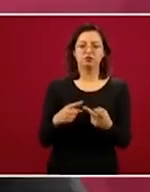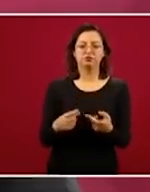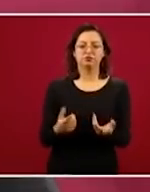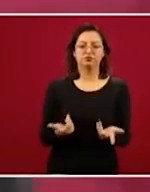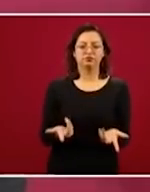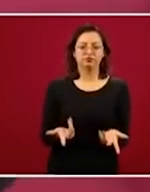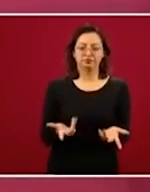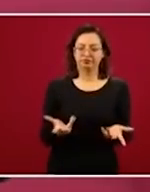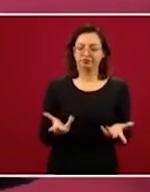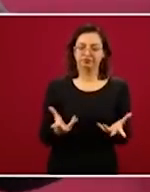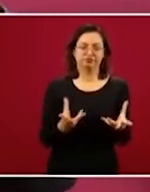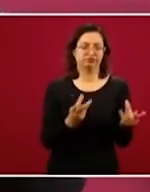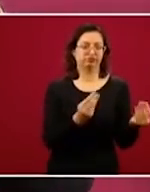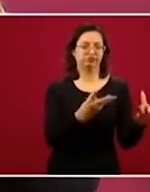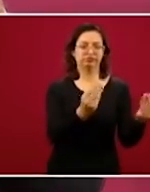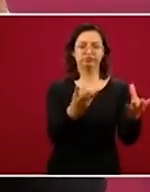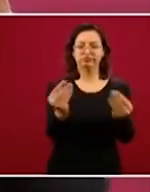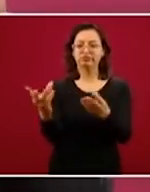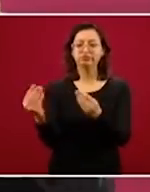proliferaron